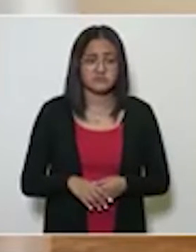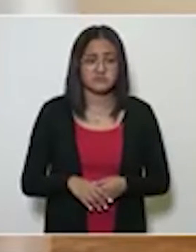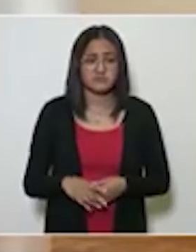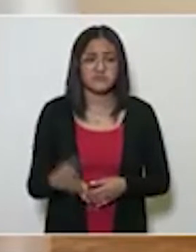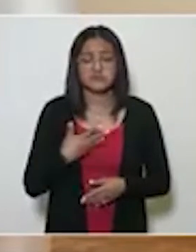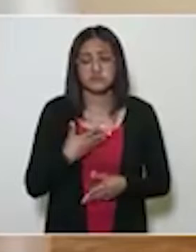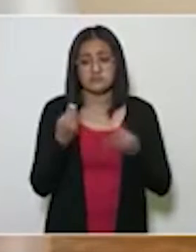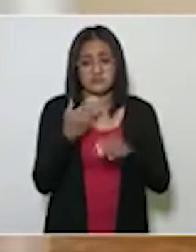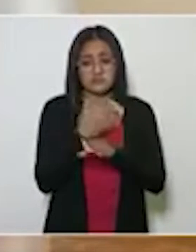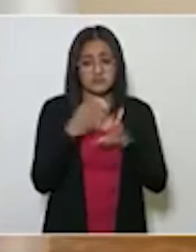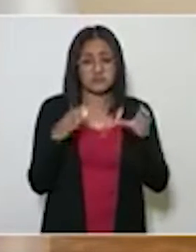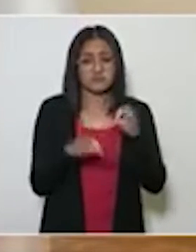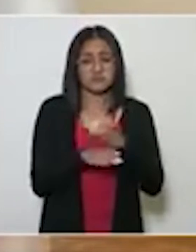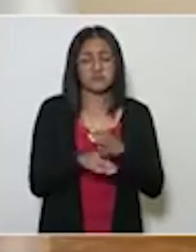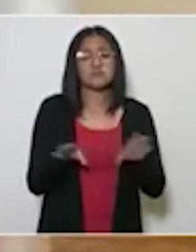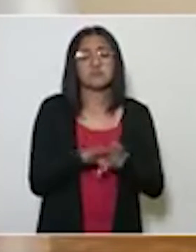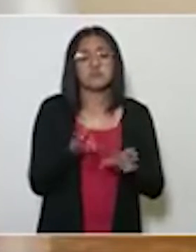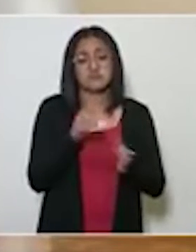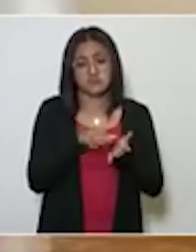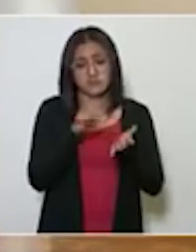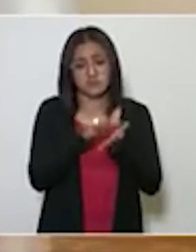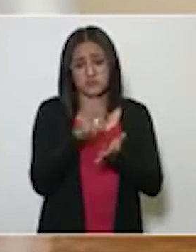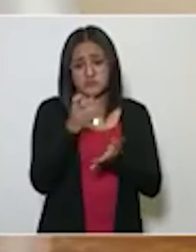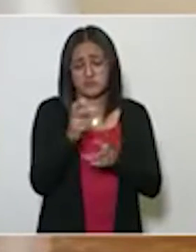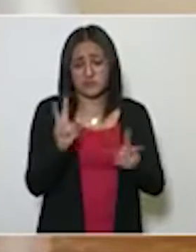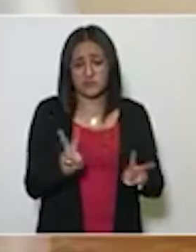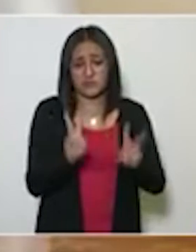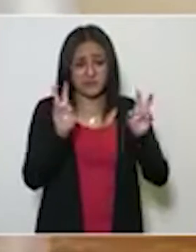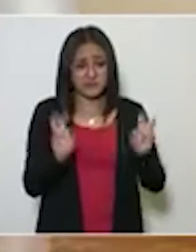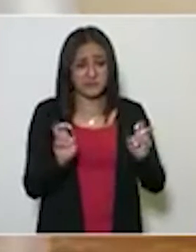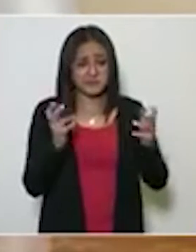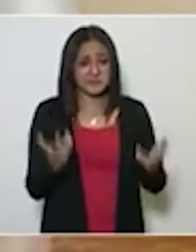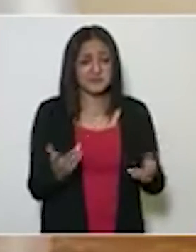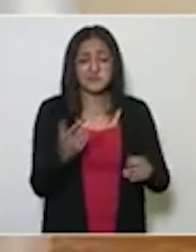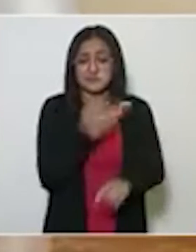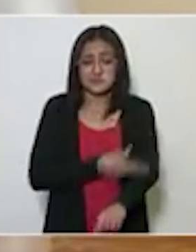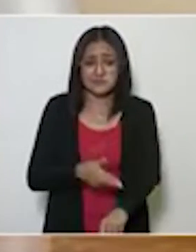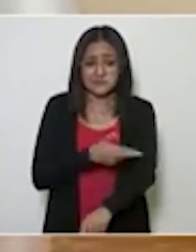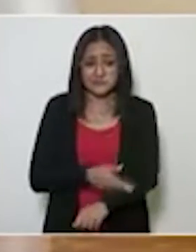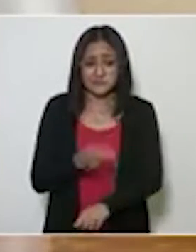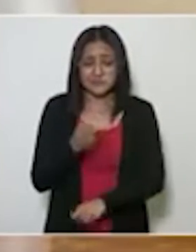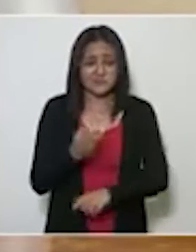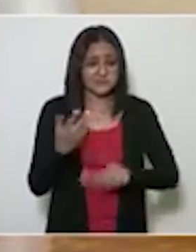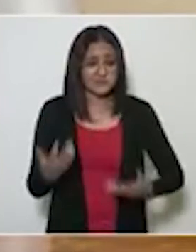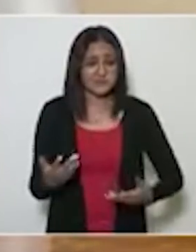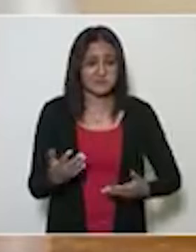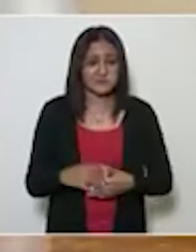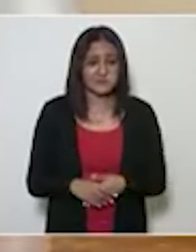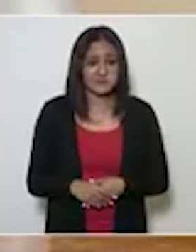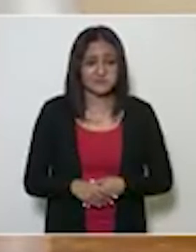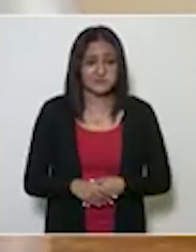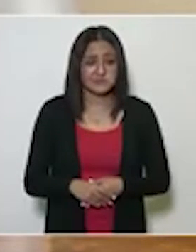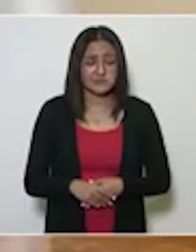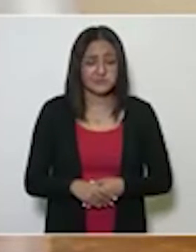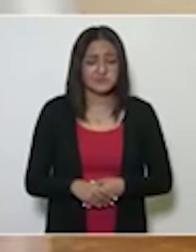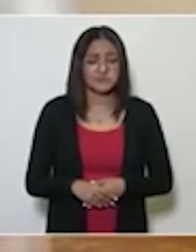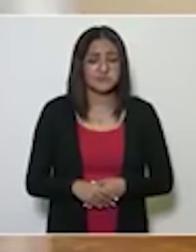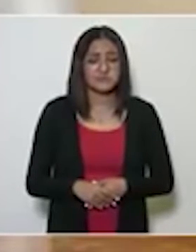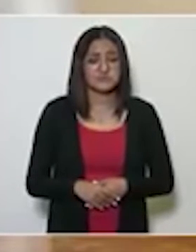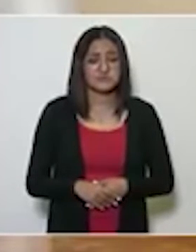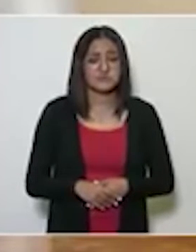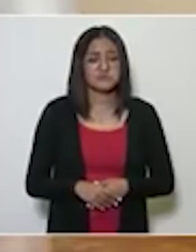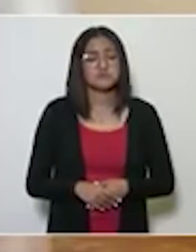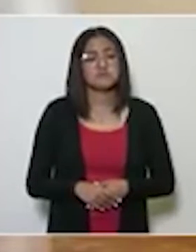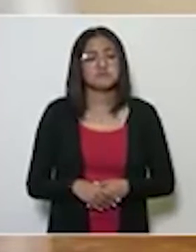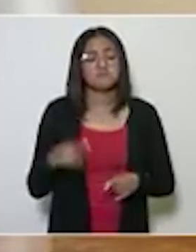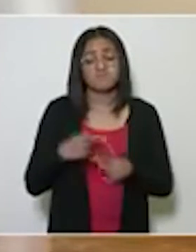muchas cosas ya que se han escrito sobre este tema, que se han resuelto, que se han resuelto, y